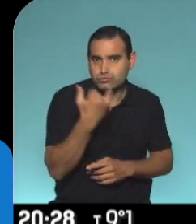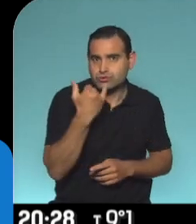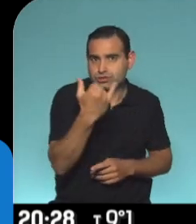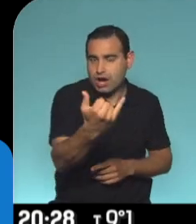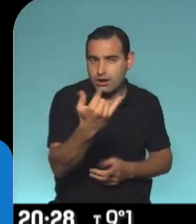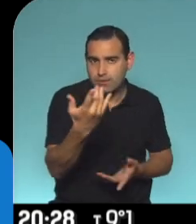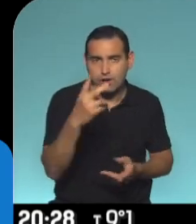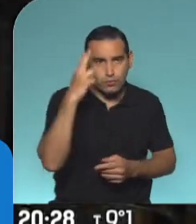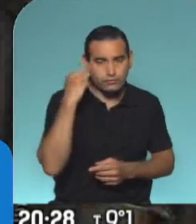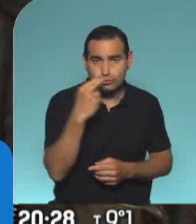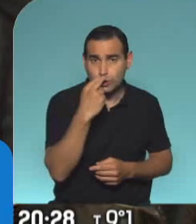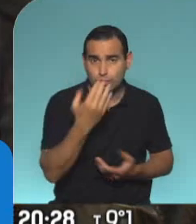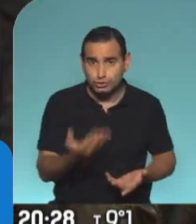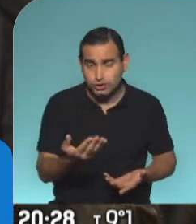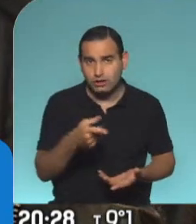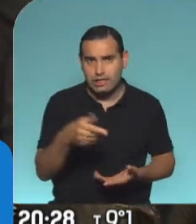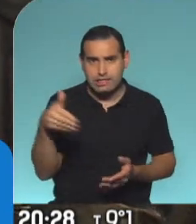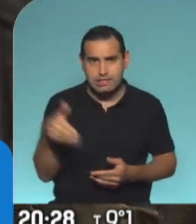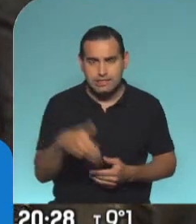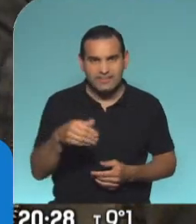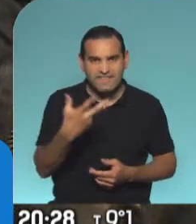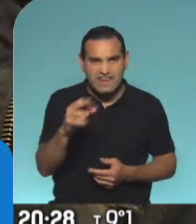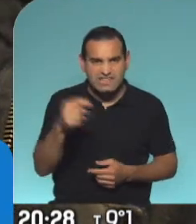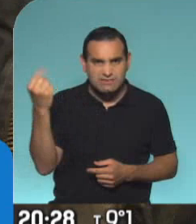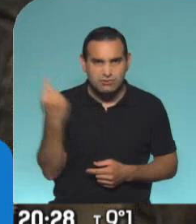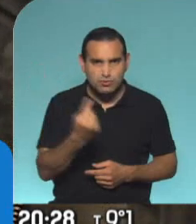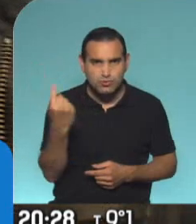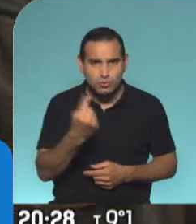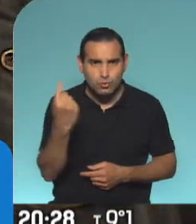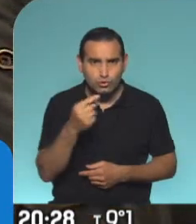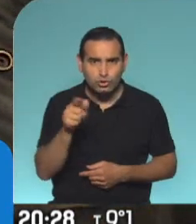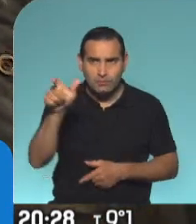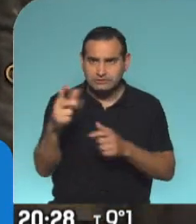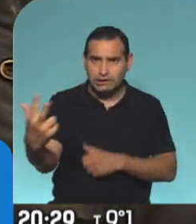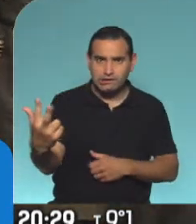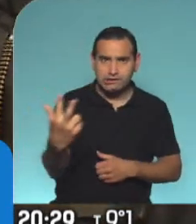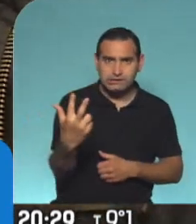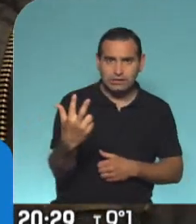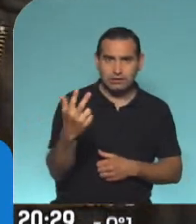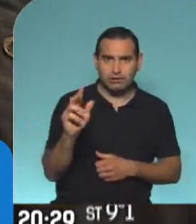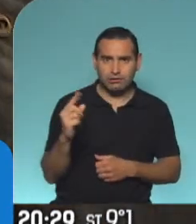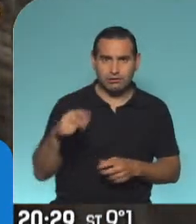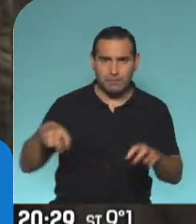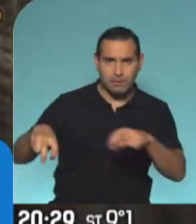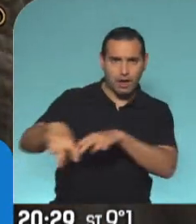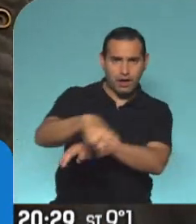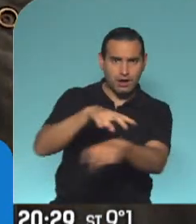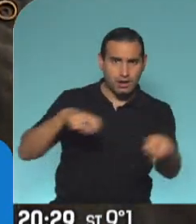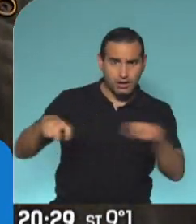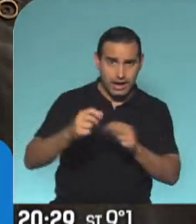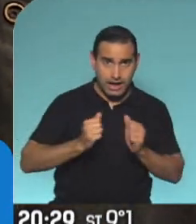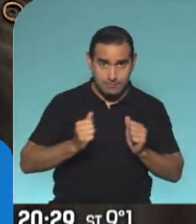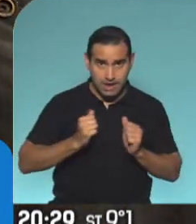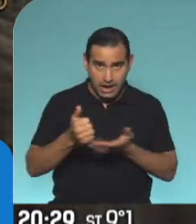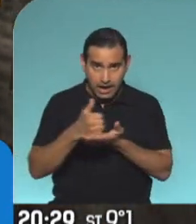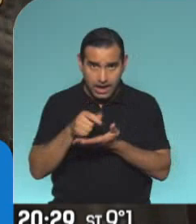posibilidad de llamar al 911, que tardó 20 minutos y con los agresores merodeando y esperando en